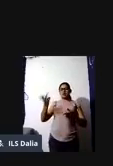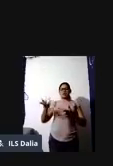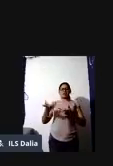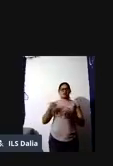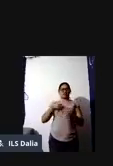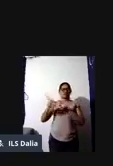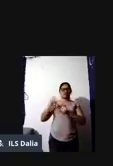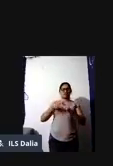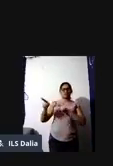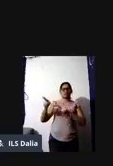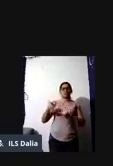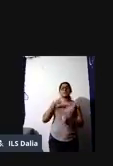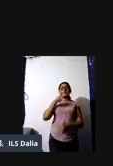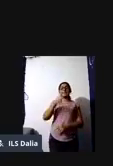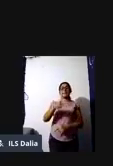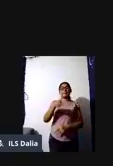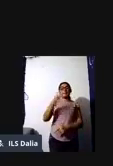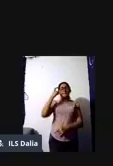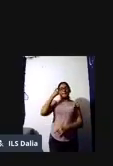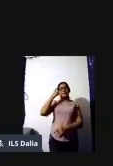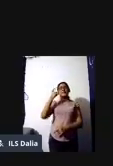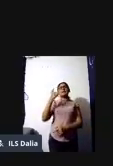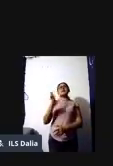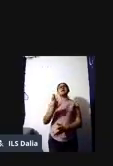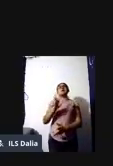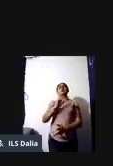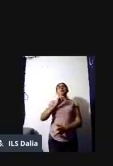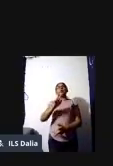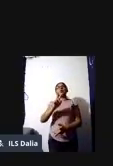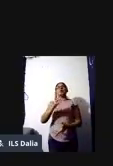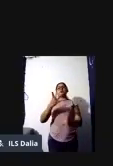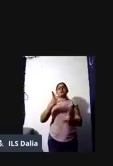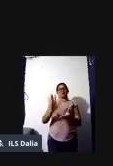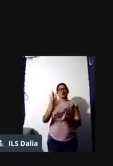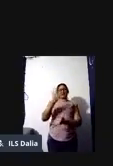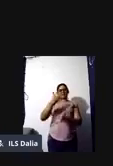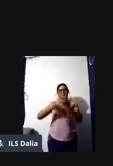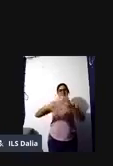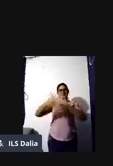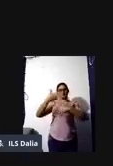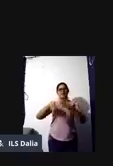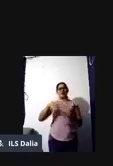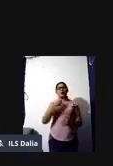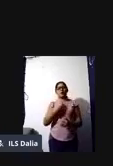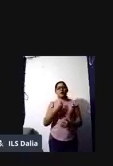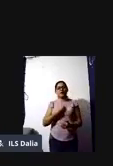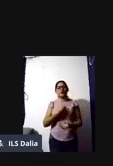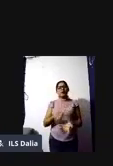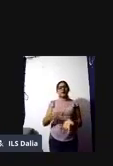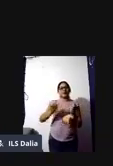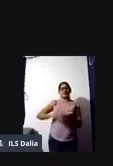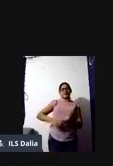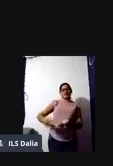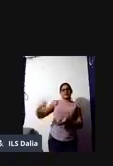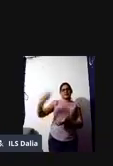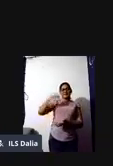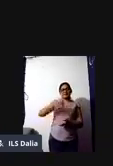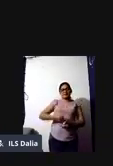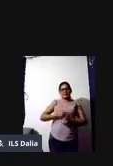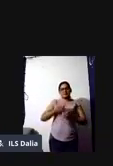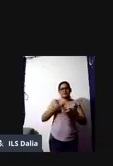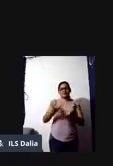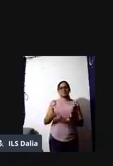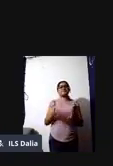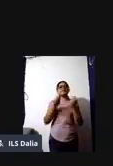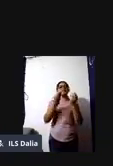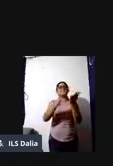a usar la voz resiliente, la voz amorosa, la voz del alma, dice Borges. Muchas gracias, pues